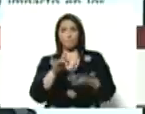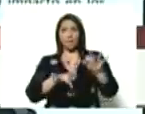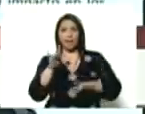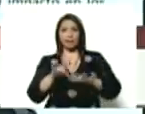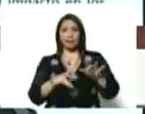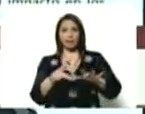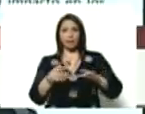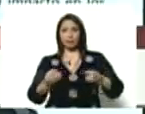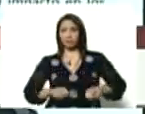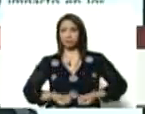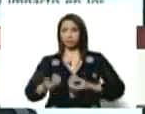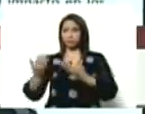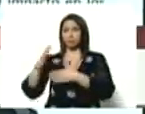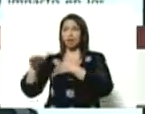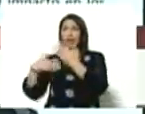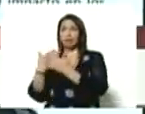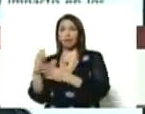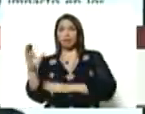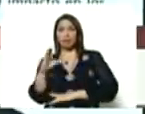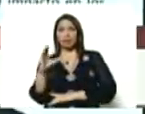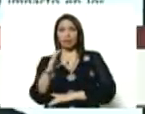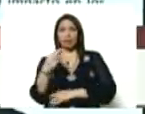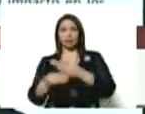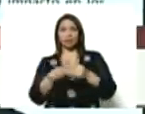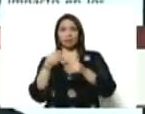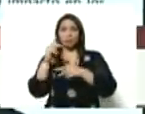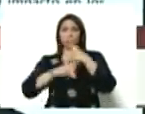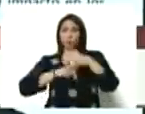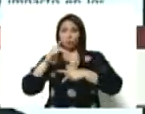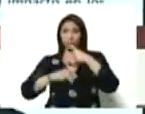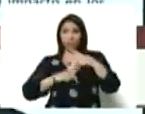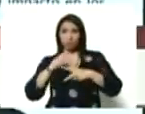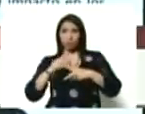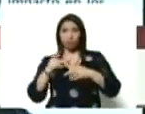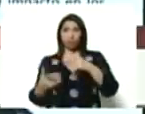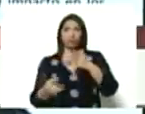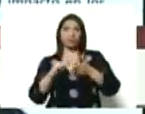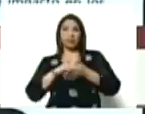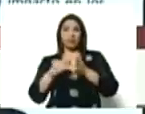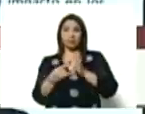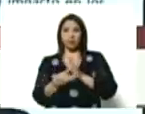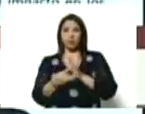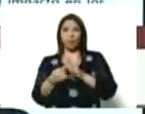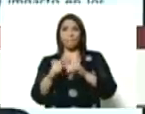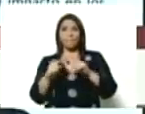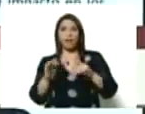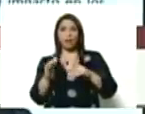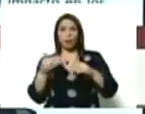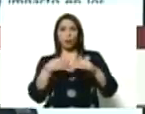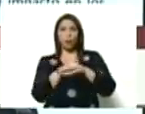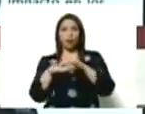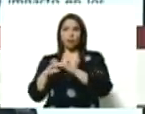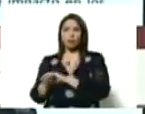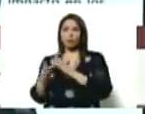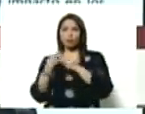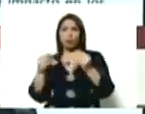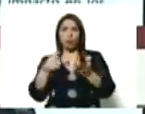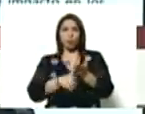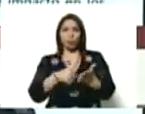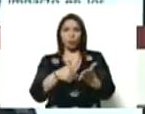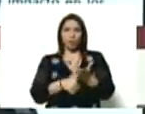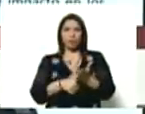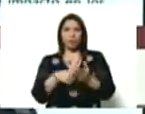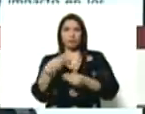un proceso técnico para replegar todas las huellas de las electoras y los electores que participaron. Y se hace una auditoría